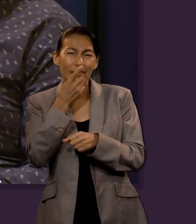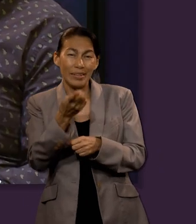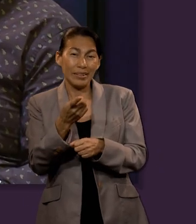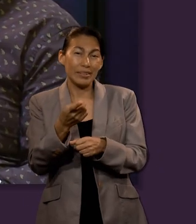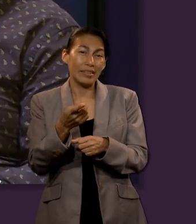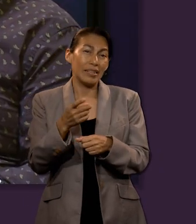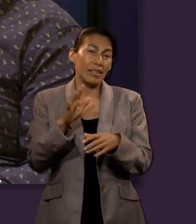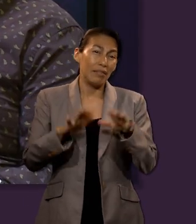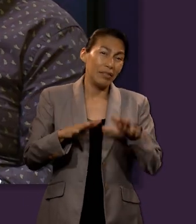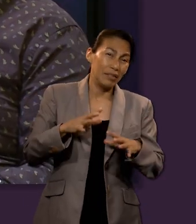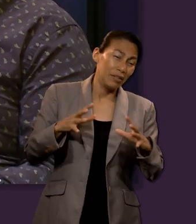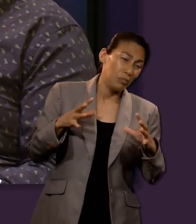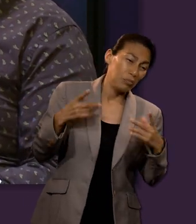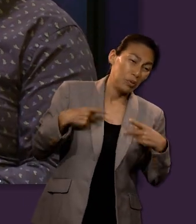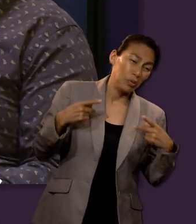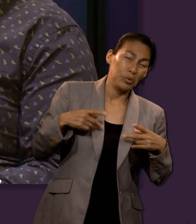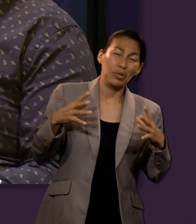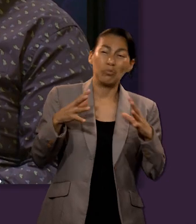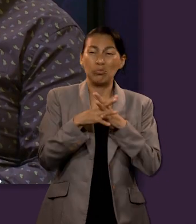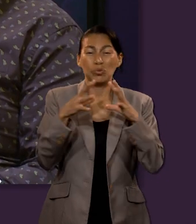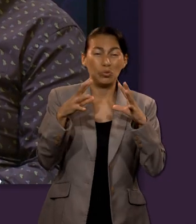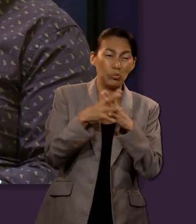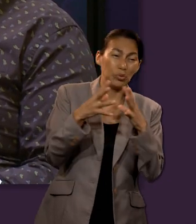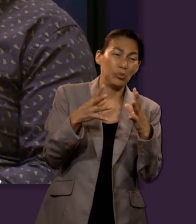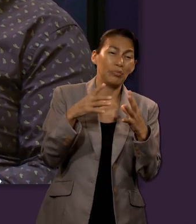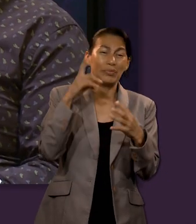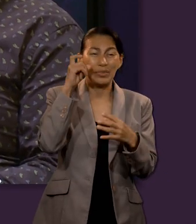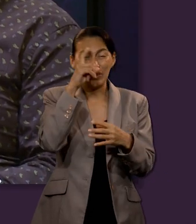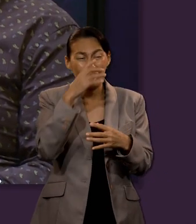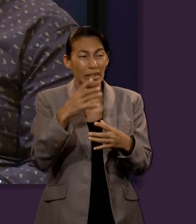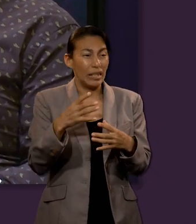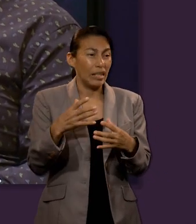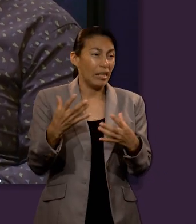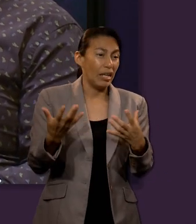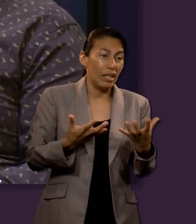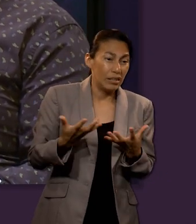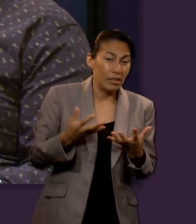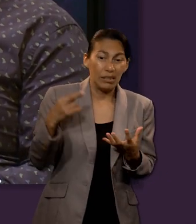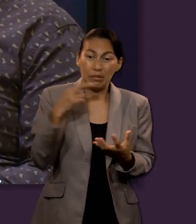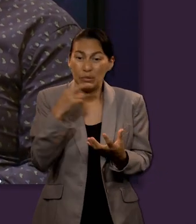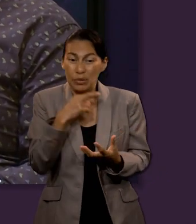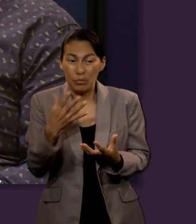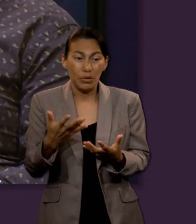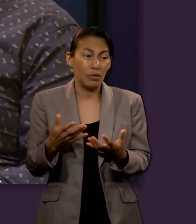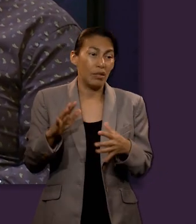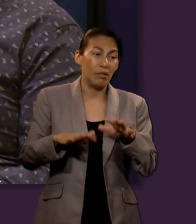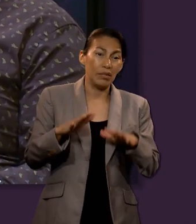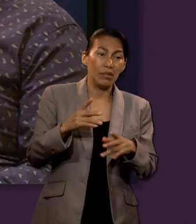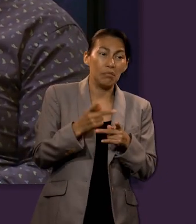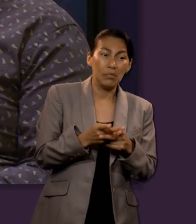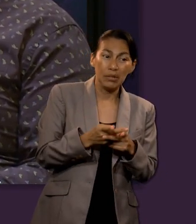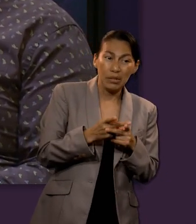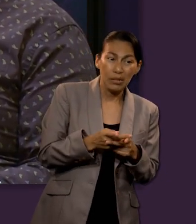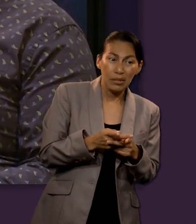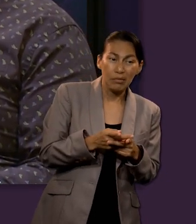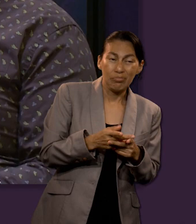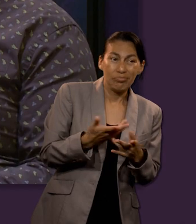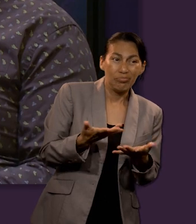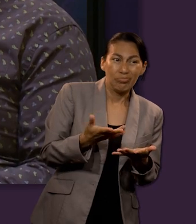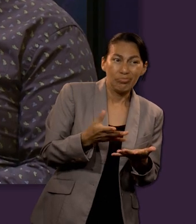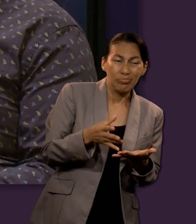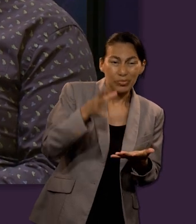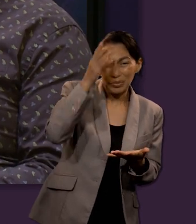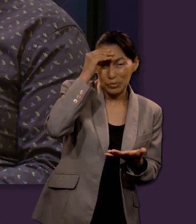esto de la situación de las personas que nos puede generar el conflicto no o nos puede perjudicar al momento de intentar practicar la